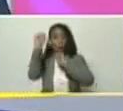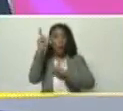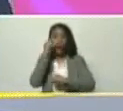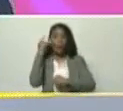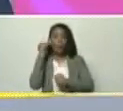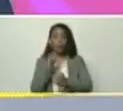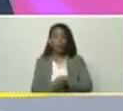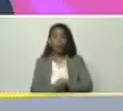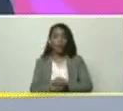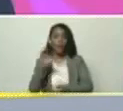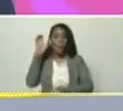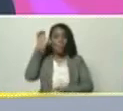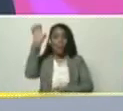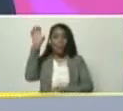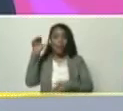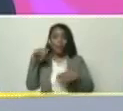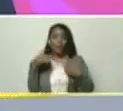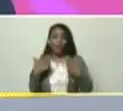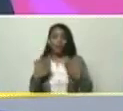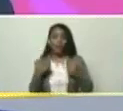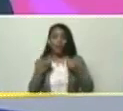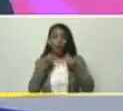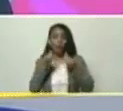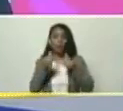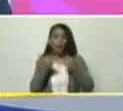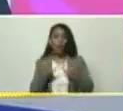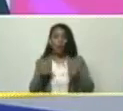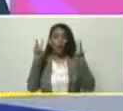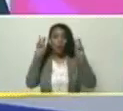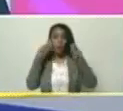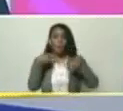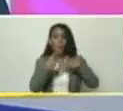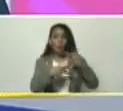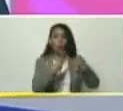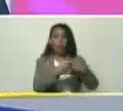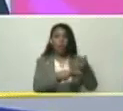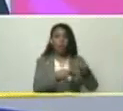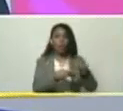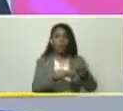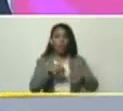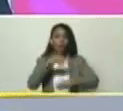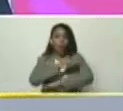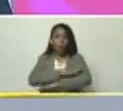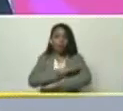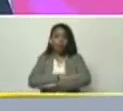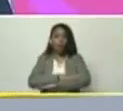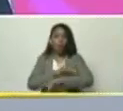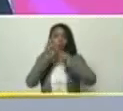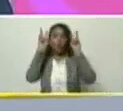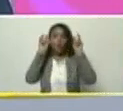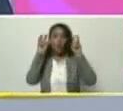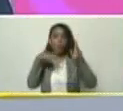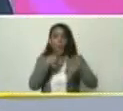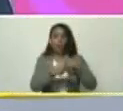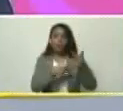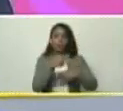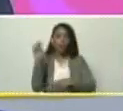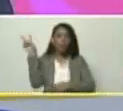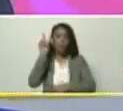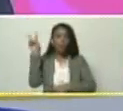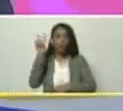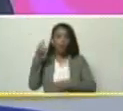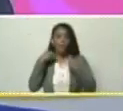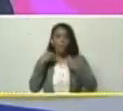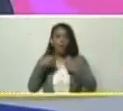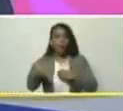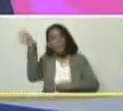a los héroes de la patria que arrancaron ahora un nuevo proceso de convivencia, un nuevo proceso de Venezuela para